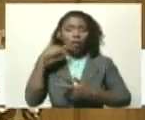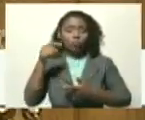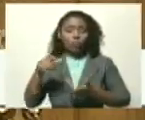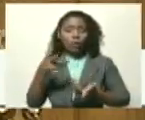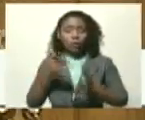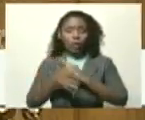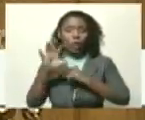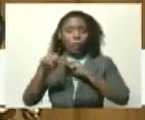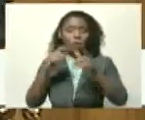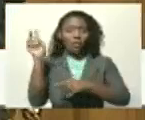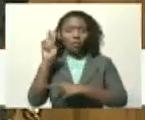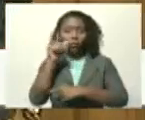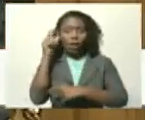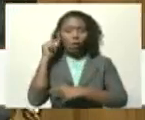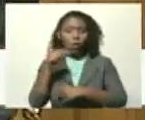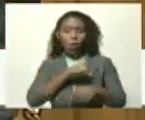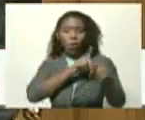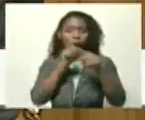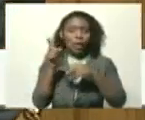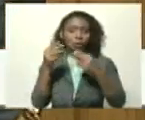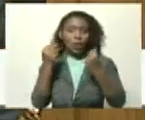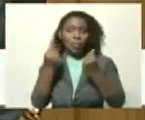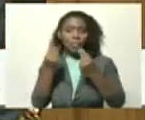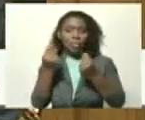para venezolanas y venezolanos con estos